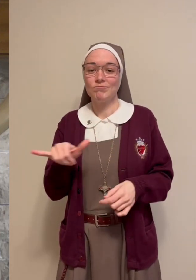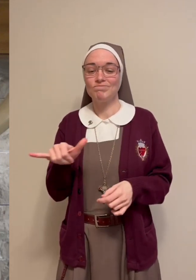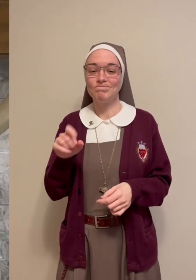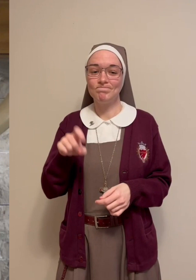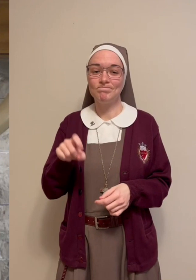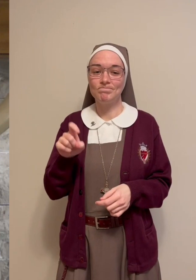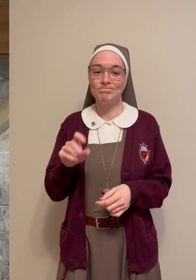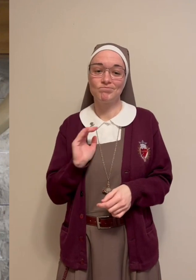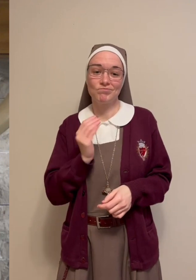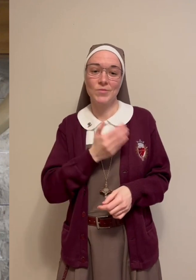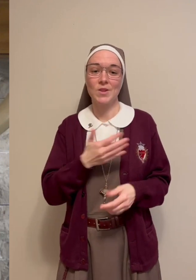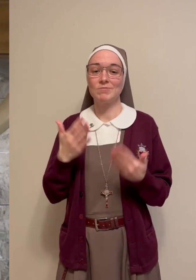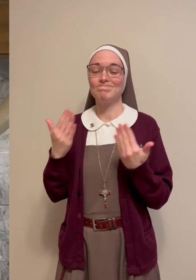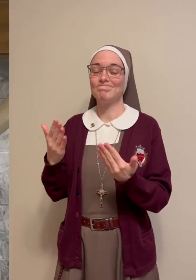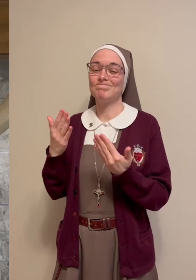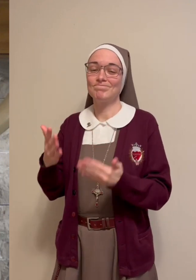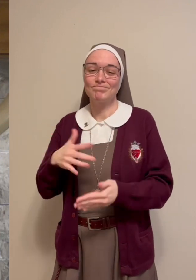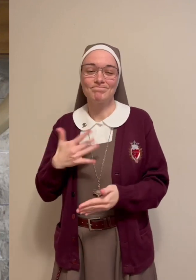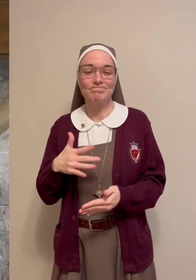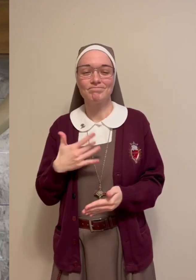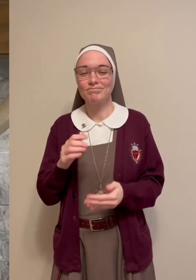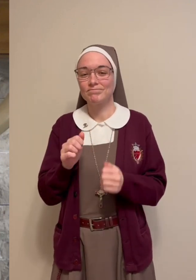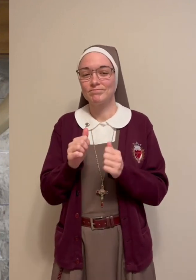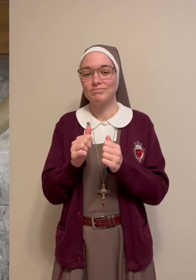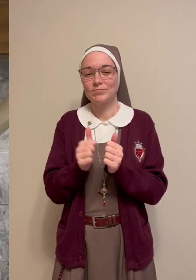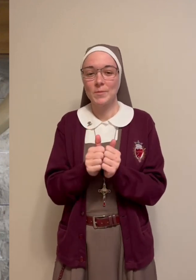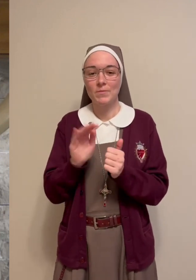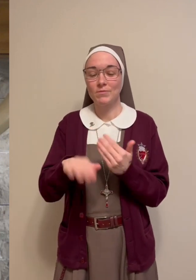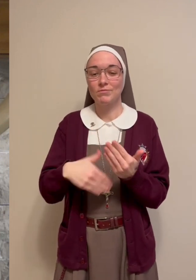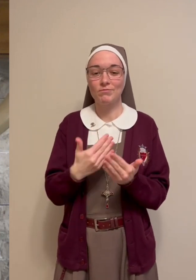Asentir con todo el corazón y todo el intelecto